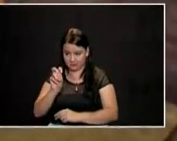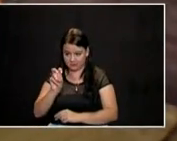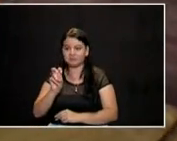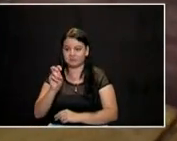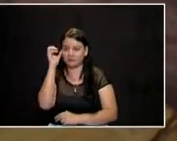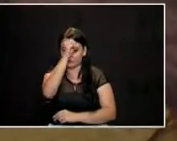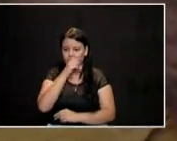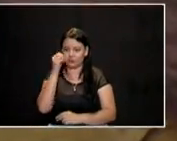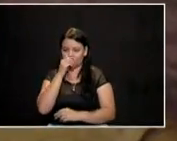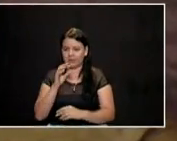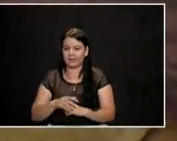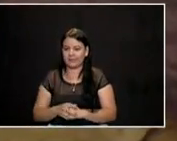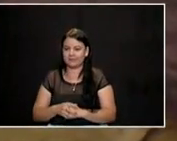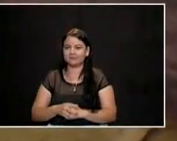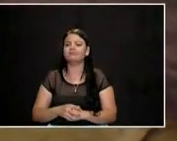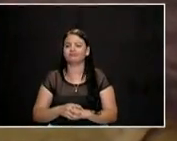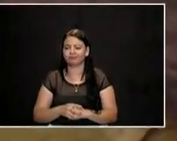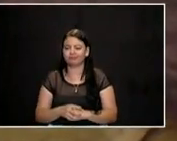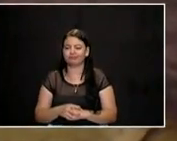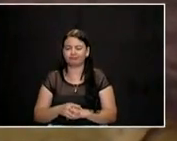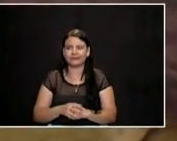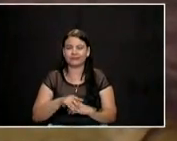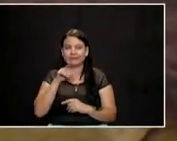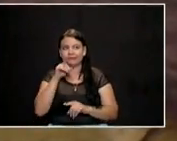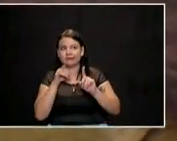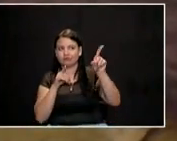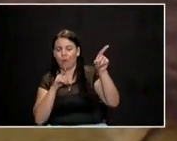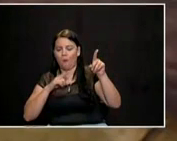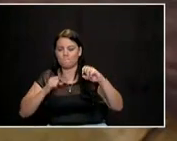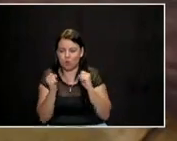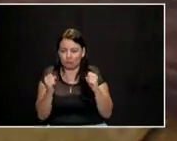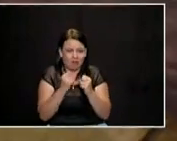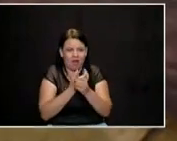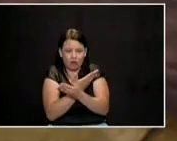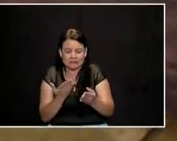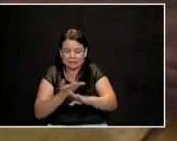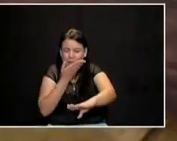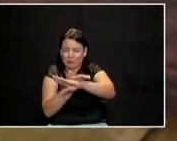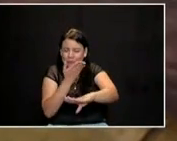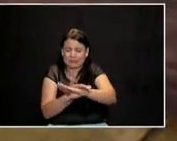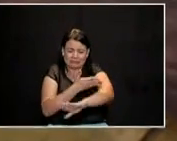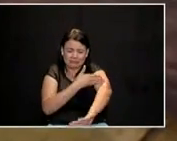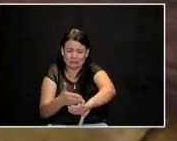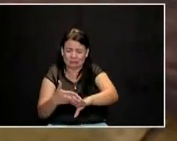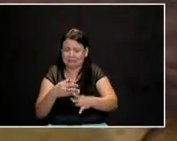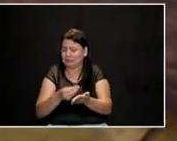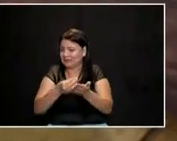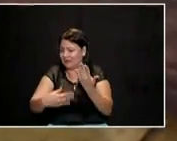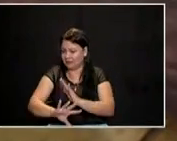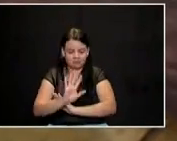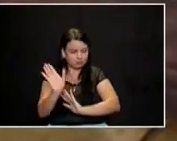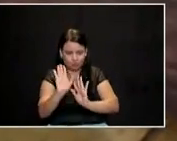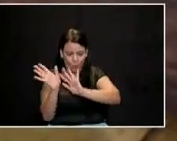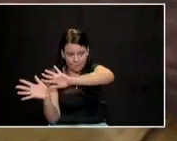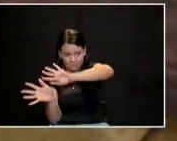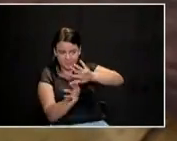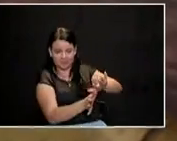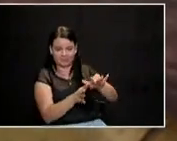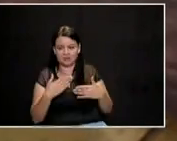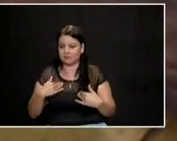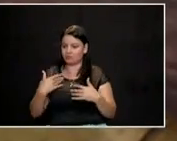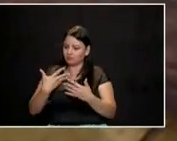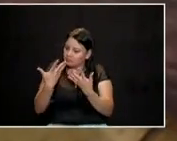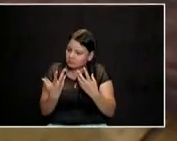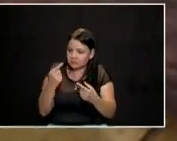quieren imponer con millonarios recursos desde Bogotá. Medellín tiene que seguir su senda de crecimiento. Ofrezco a Medellín una